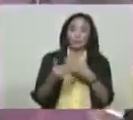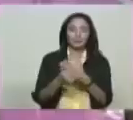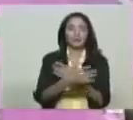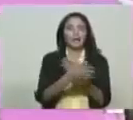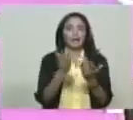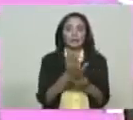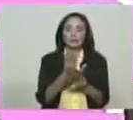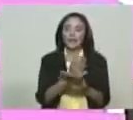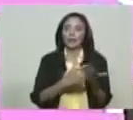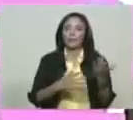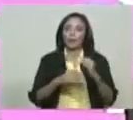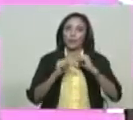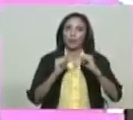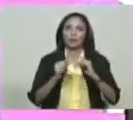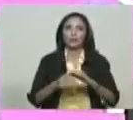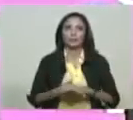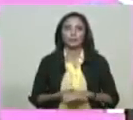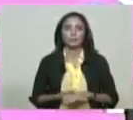Resistencia maduro.